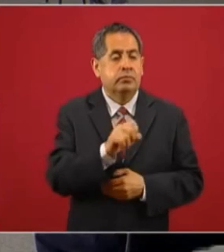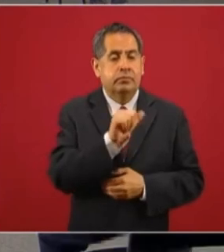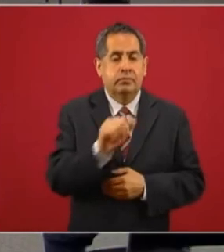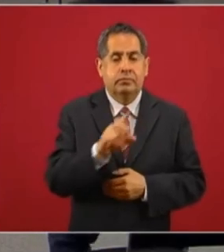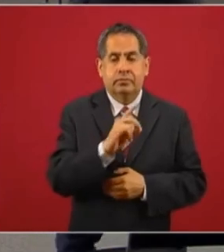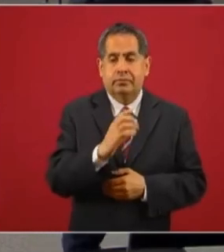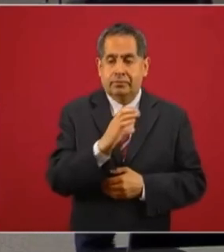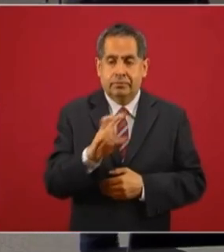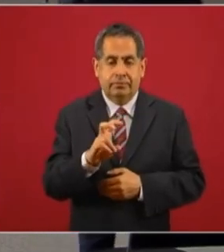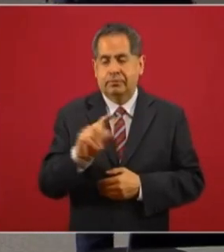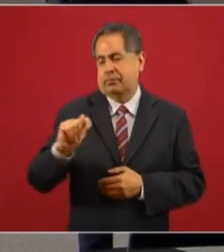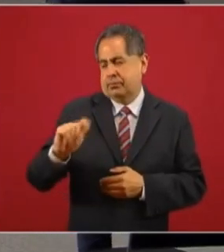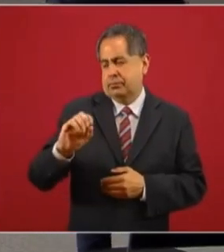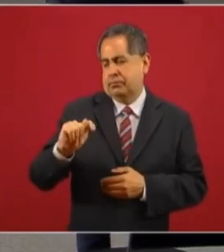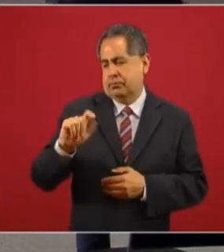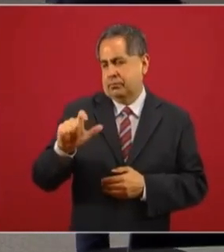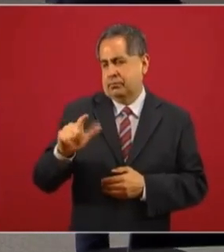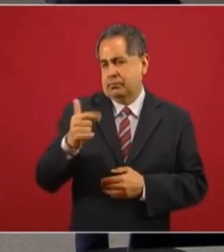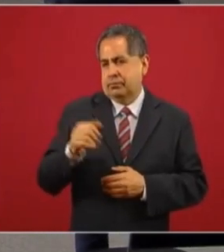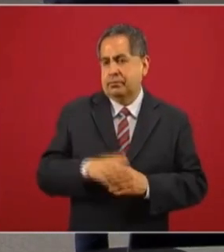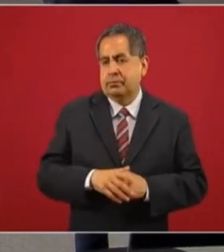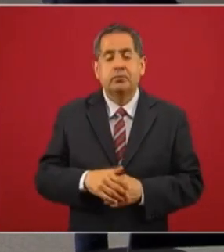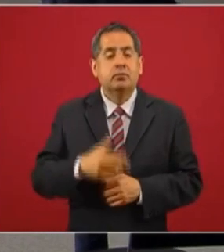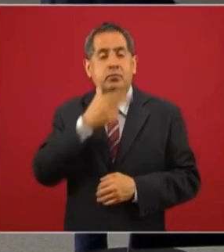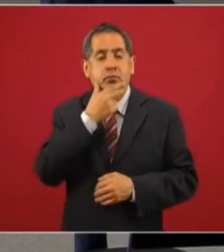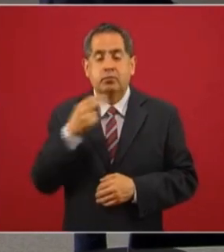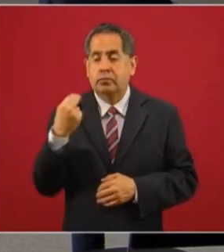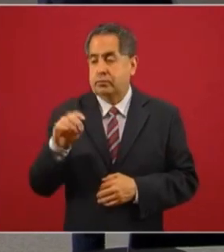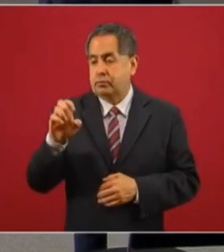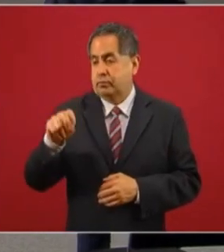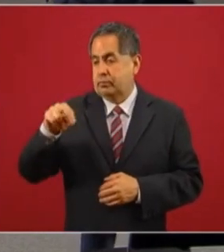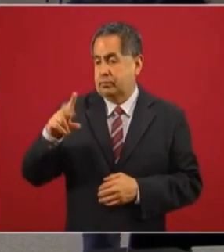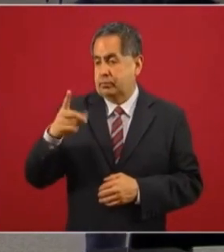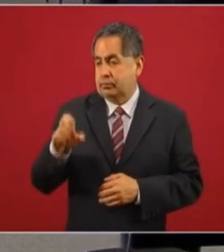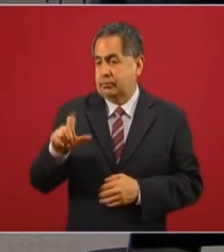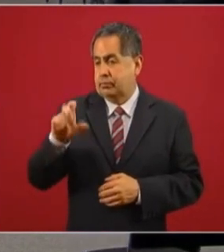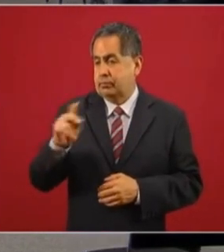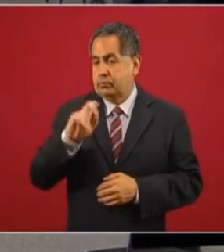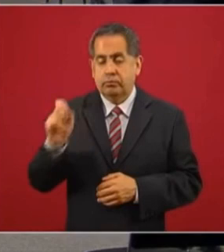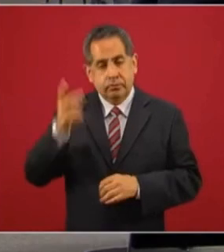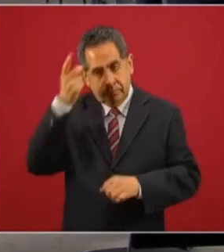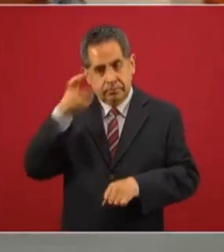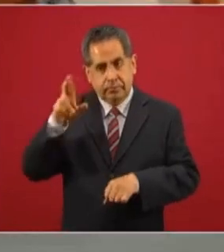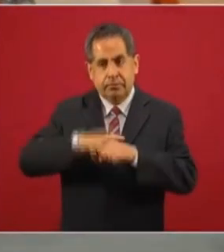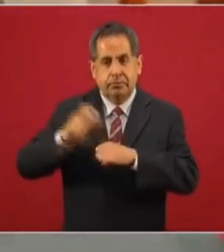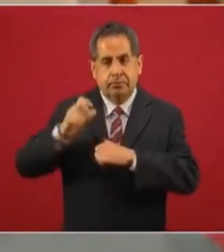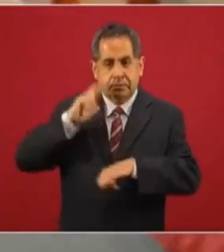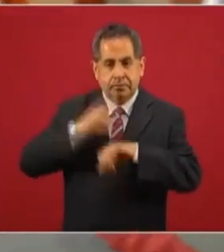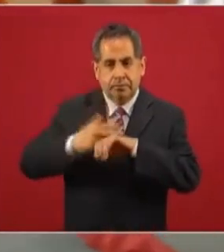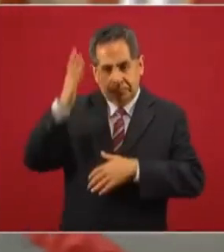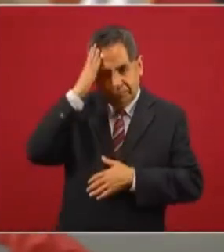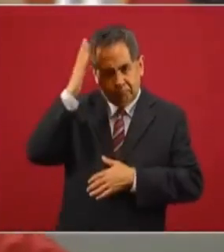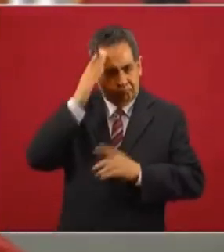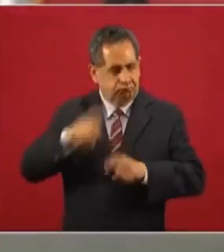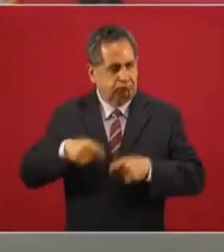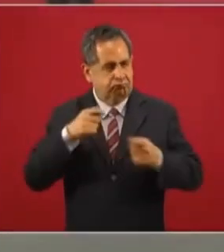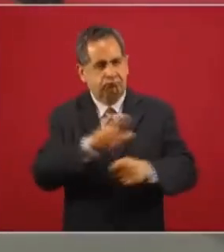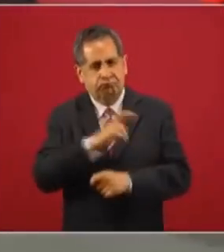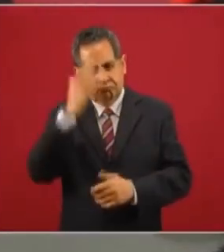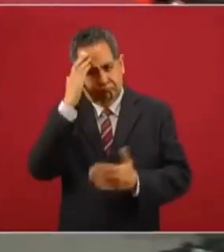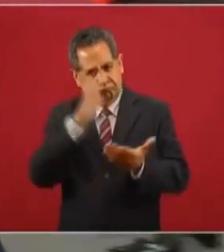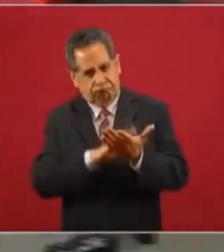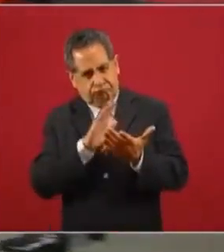marca Total Gas. Licenciado Enrique López Carciglia, director general, recibe este